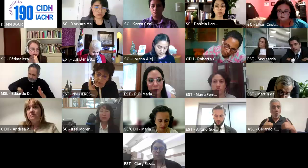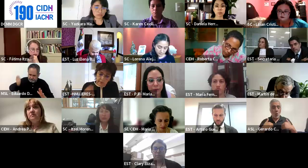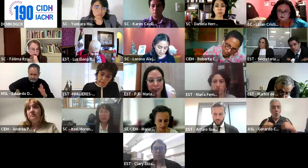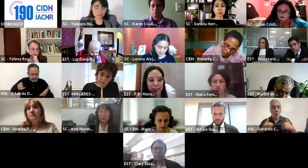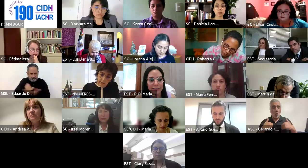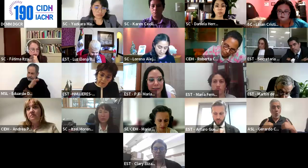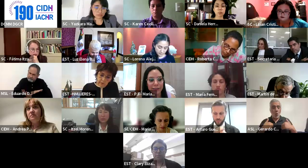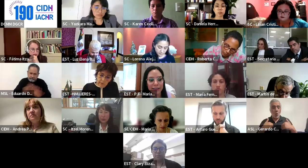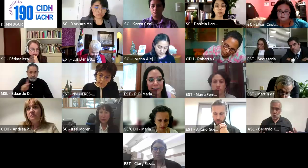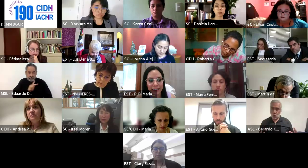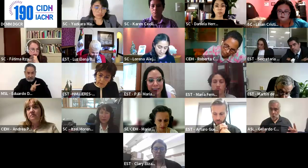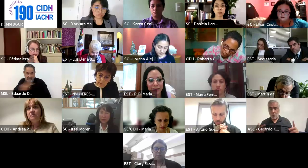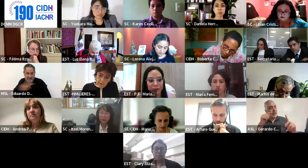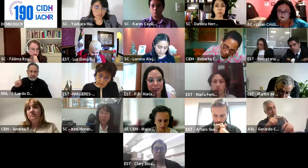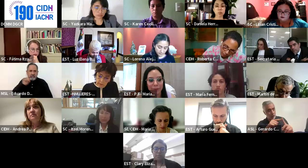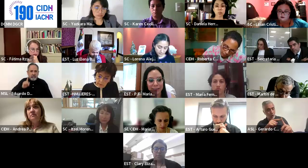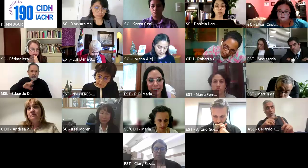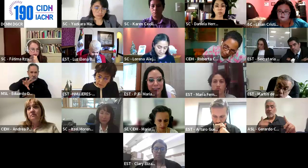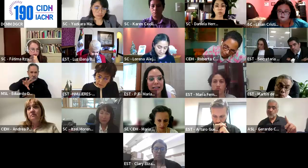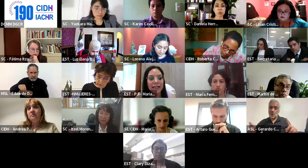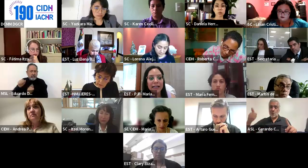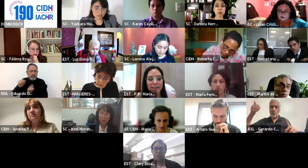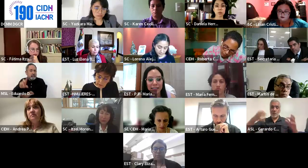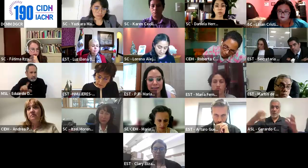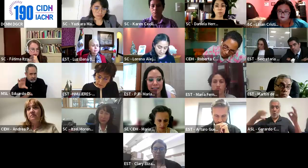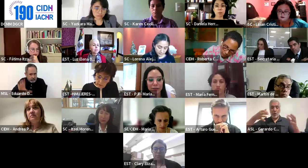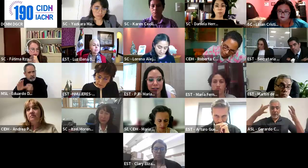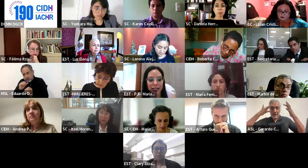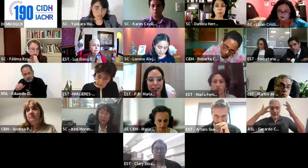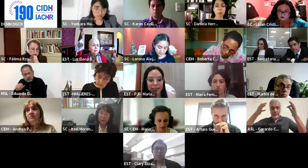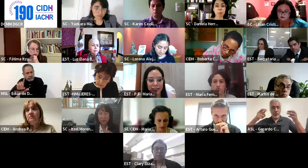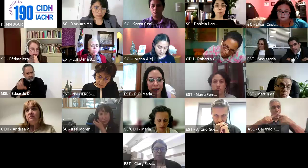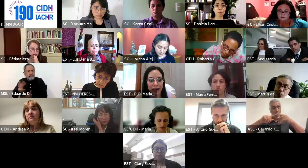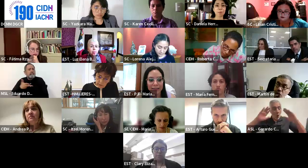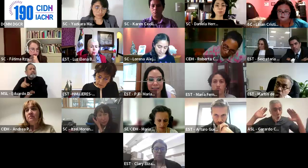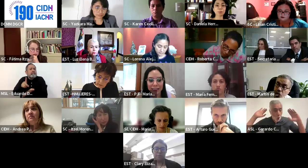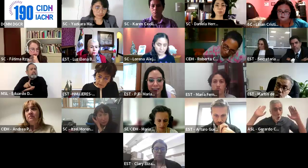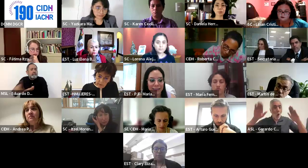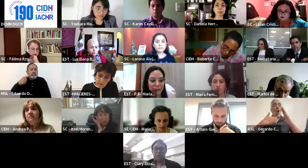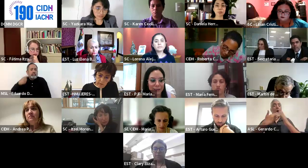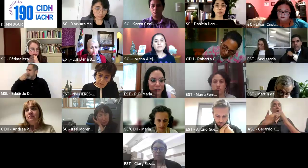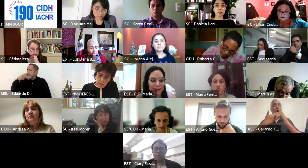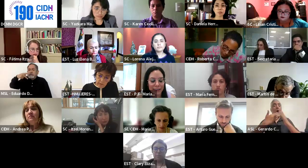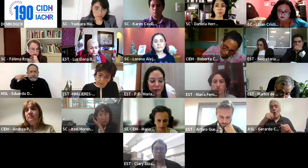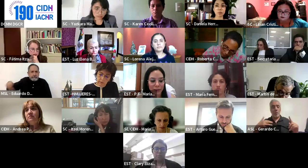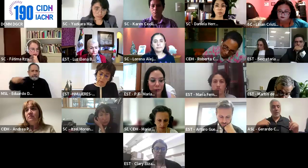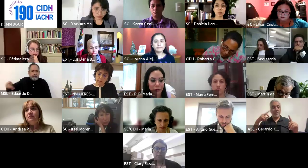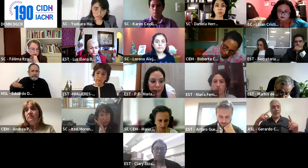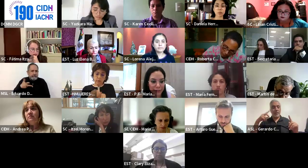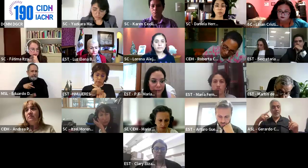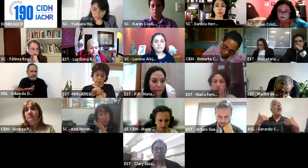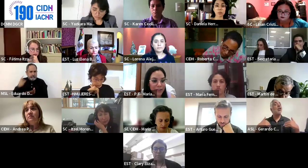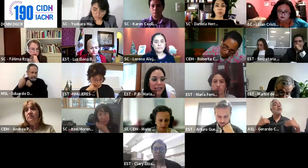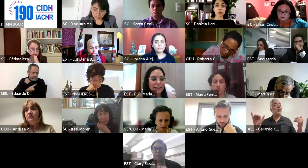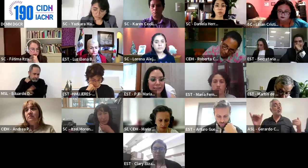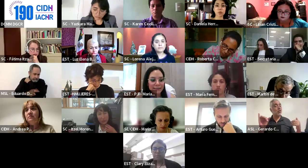todas las mujeres, incluidas aquellas con discapacidad, tienen derecho a acceder a servicios de salud